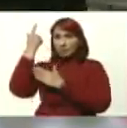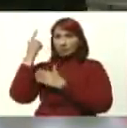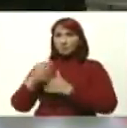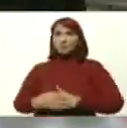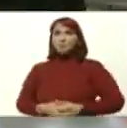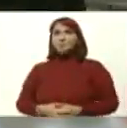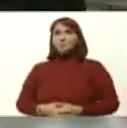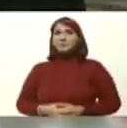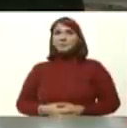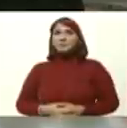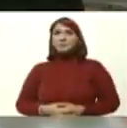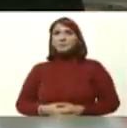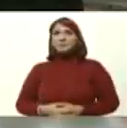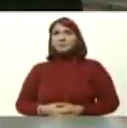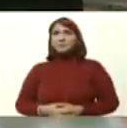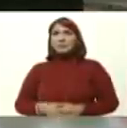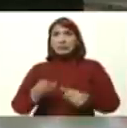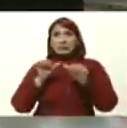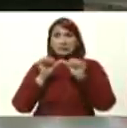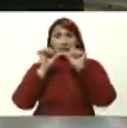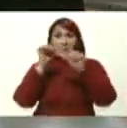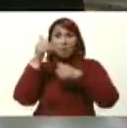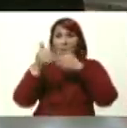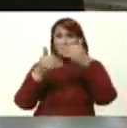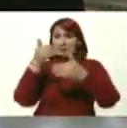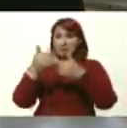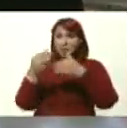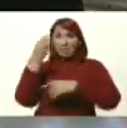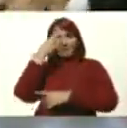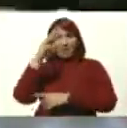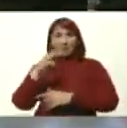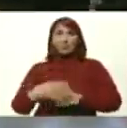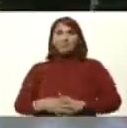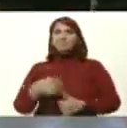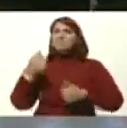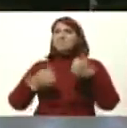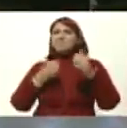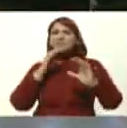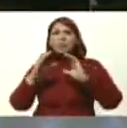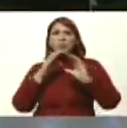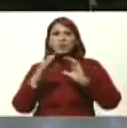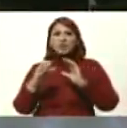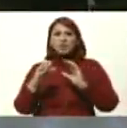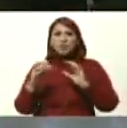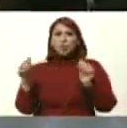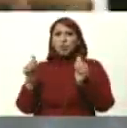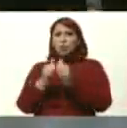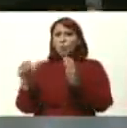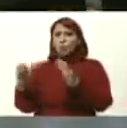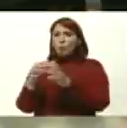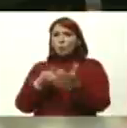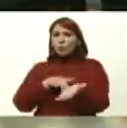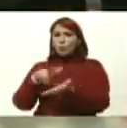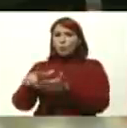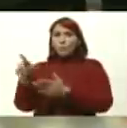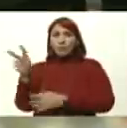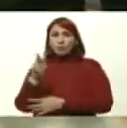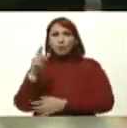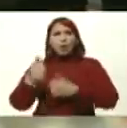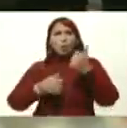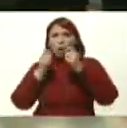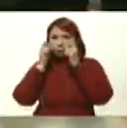por aquí. Seguimos avanzando en México. ¿Cuál ha sido la comunicación que ha tenido con la delegación venezolana y cuáles son sus reacciones